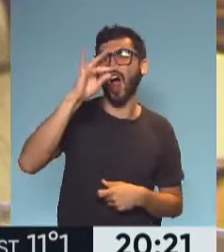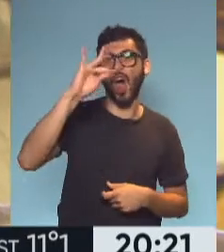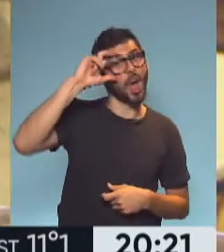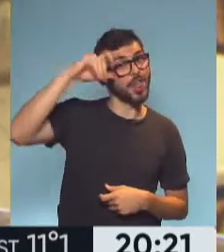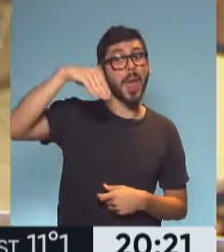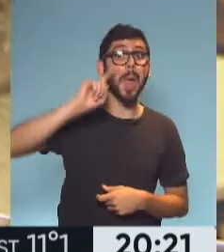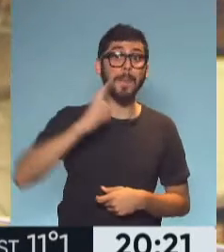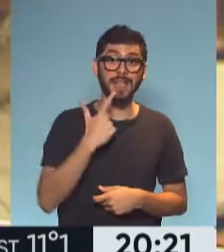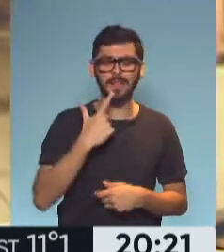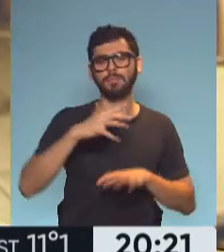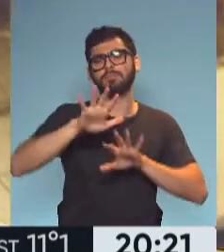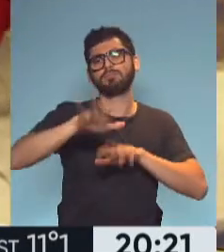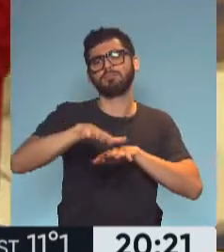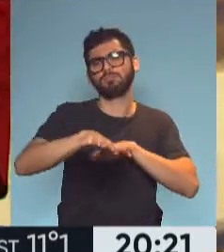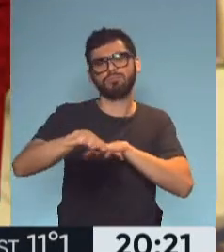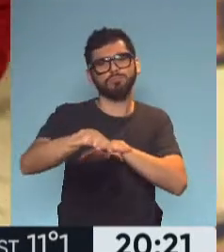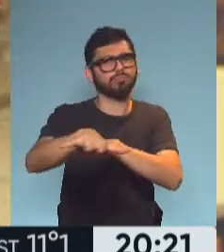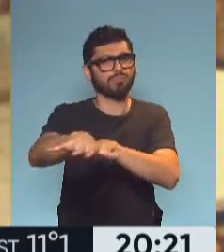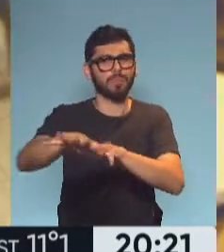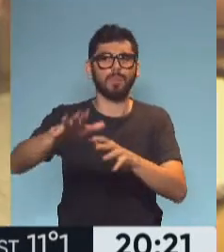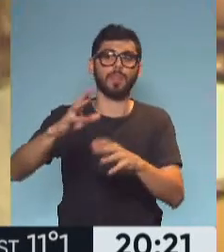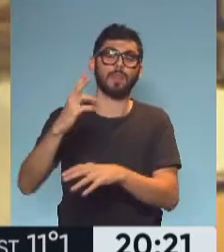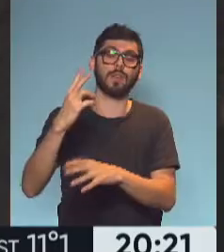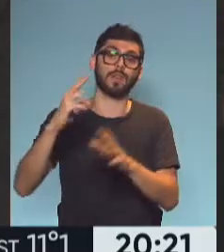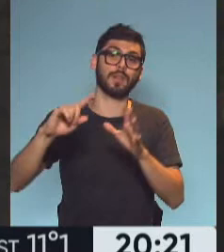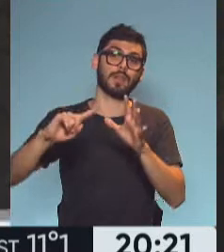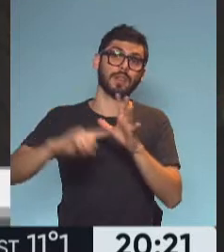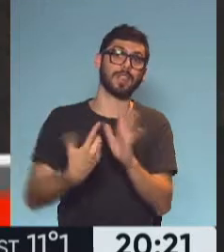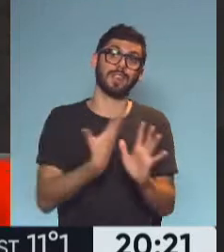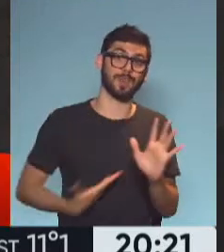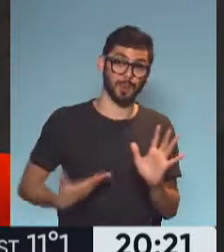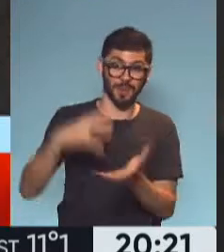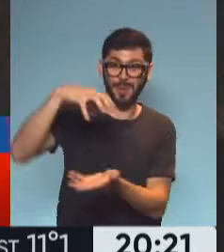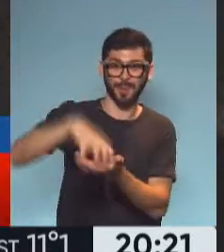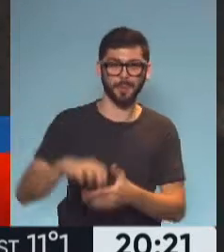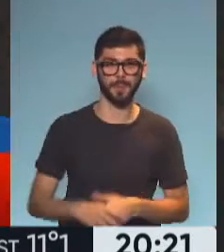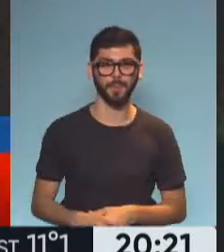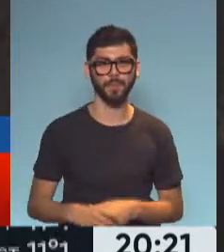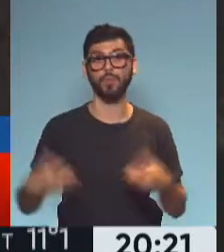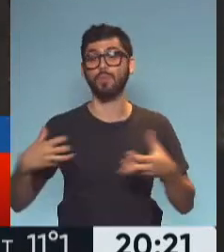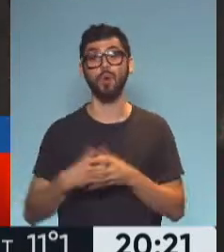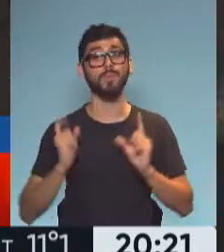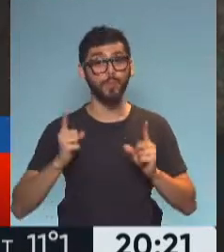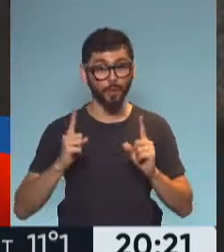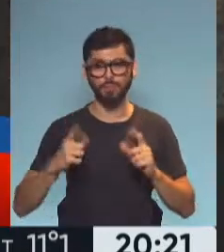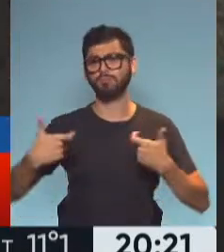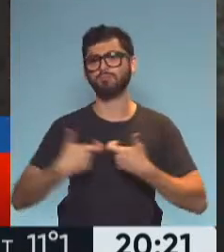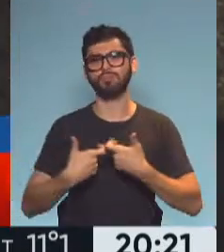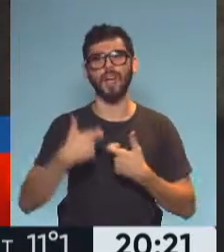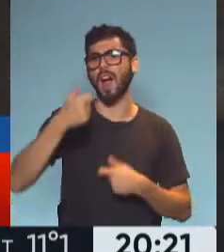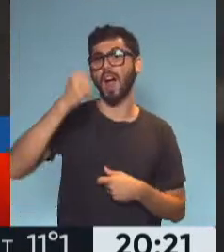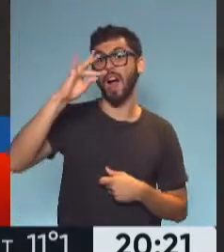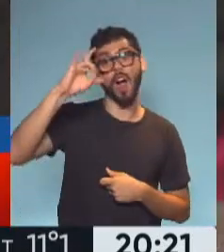una caravana hacia la jefatura de gobierno porteño. Un grupo de docentes agrupados en ADEMIS se